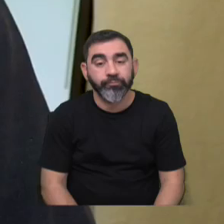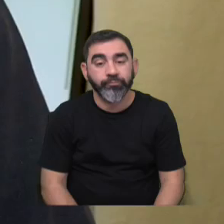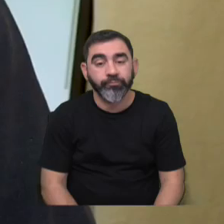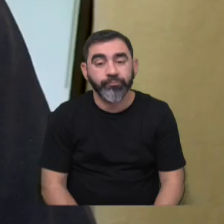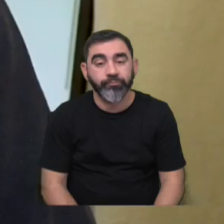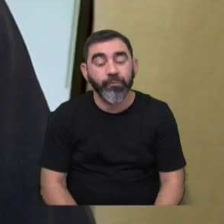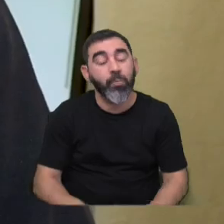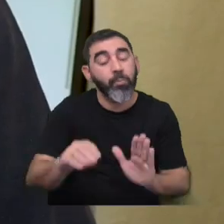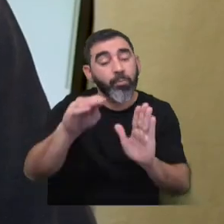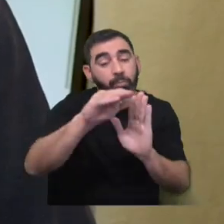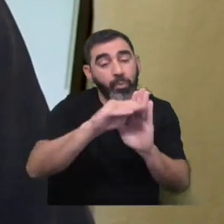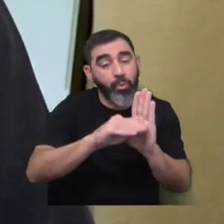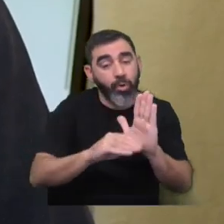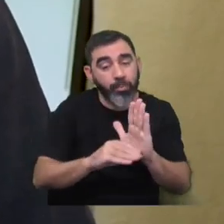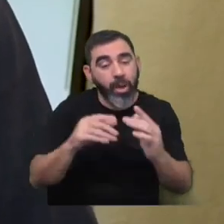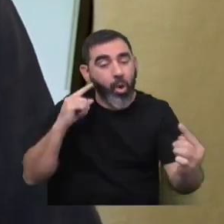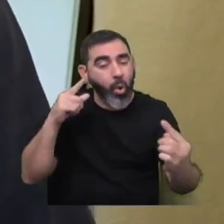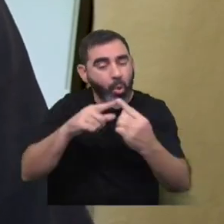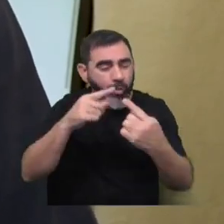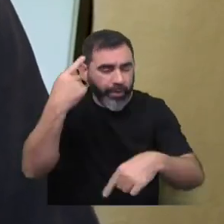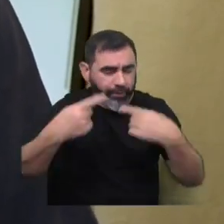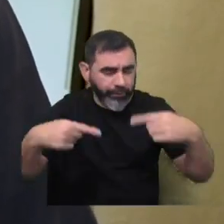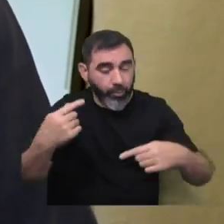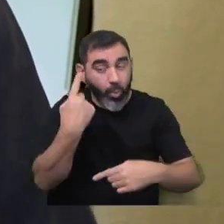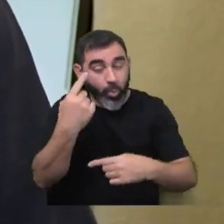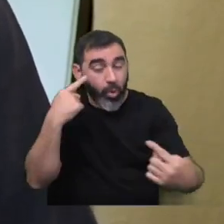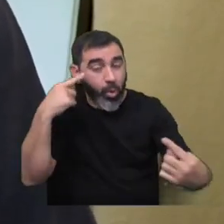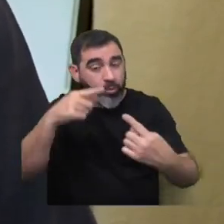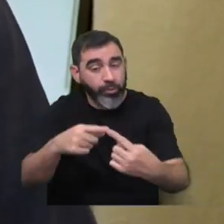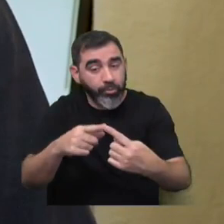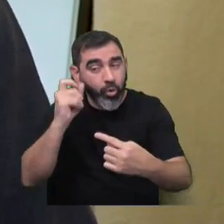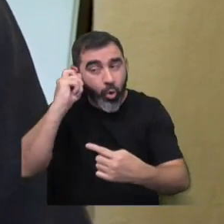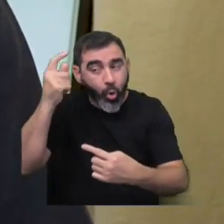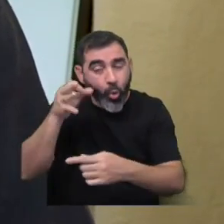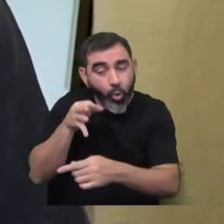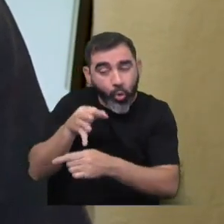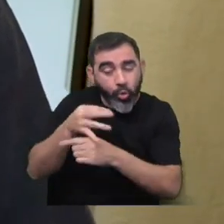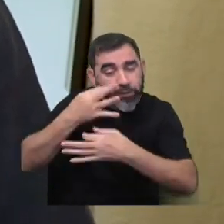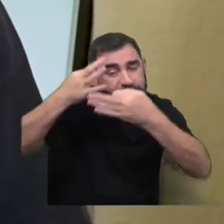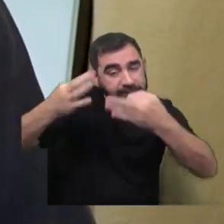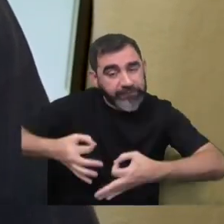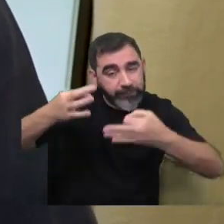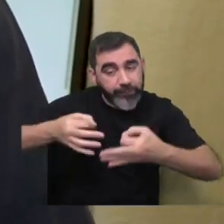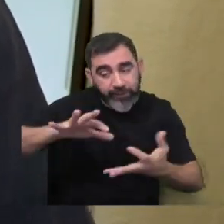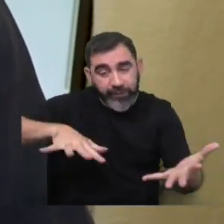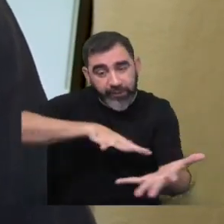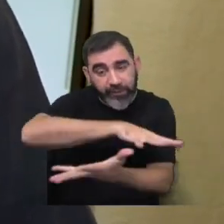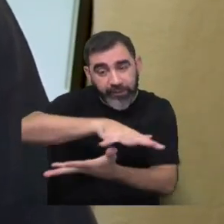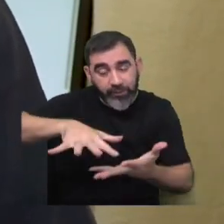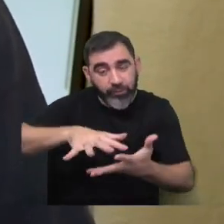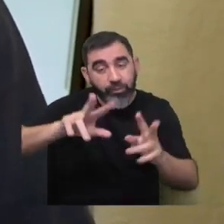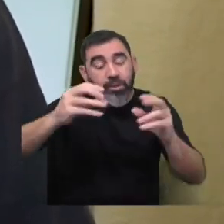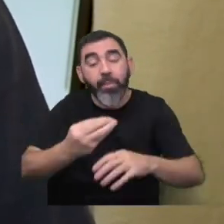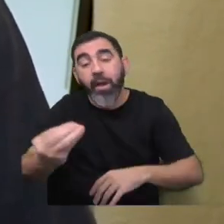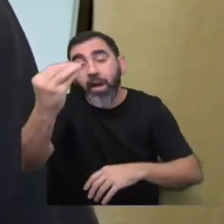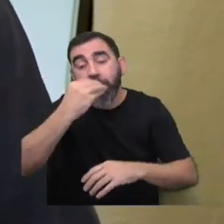El programa tiene varios objetivos. Uno de ellos es generar conocimiento original en esta área del eje